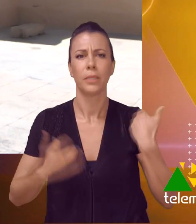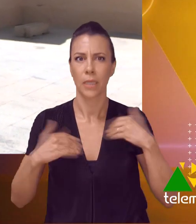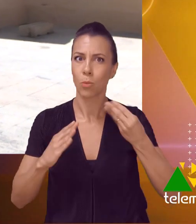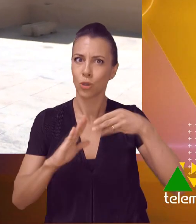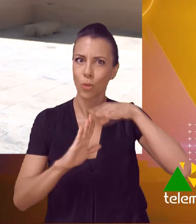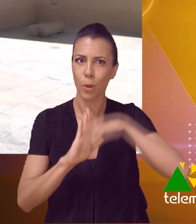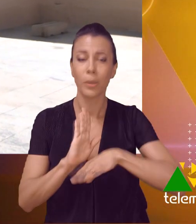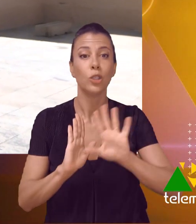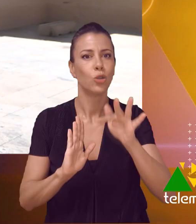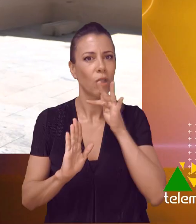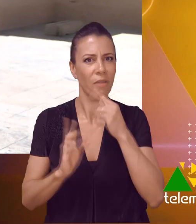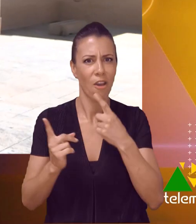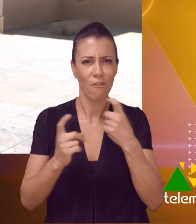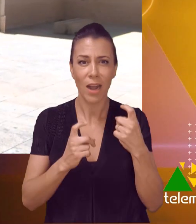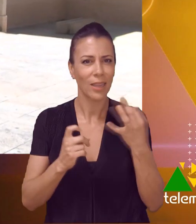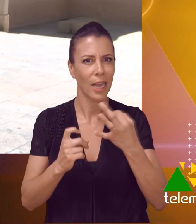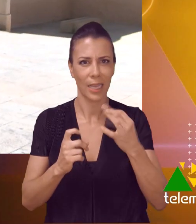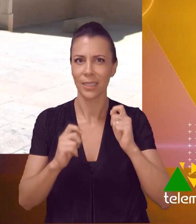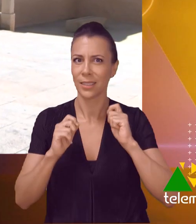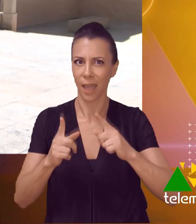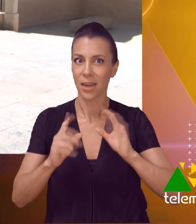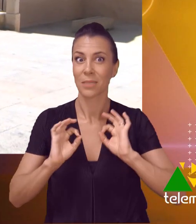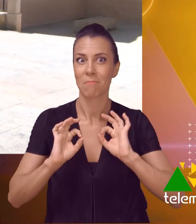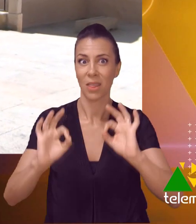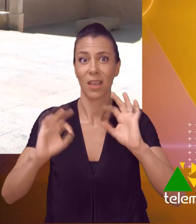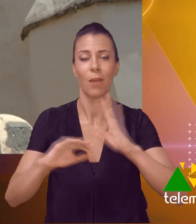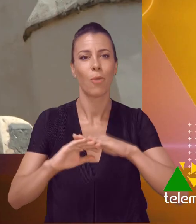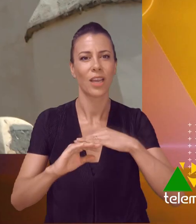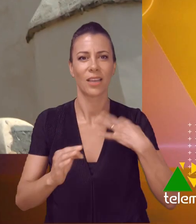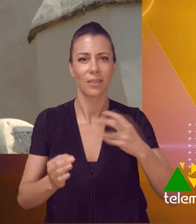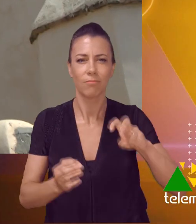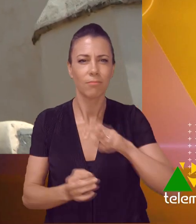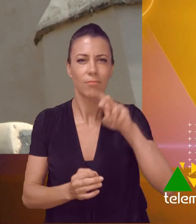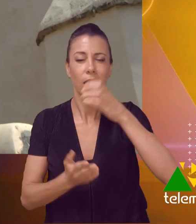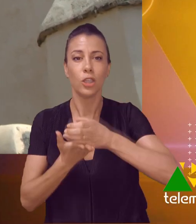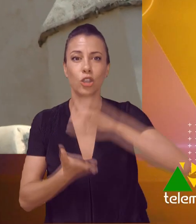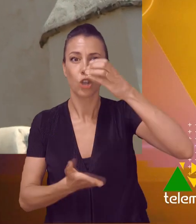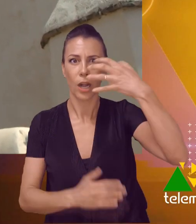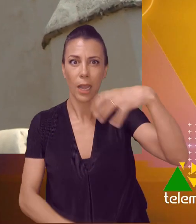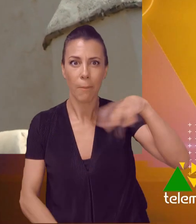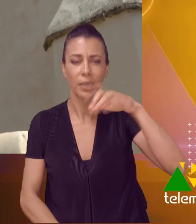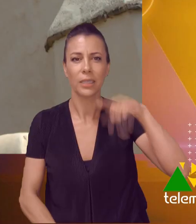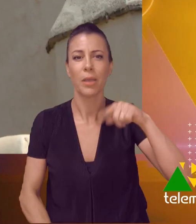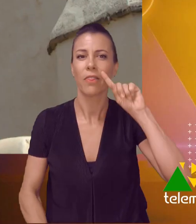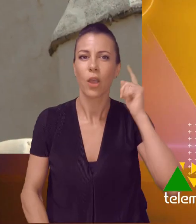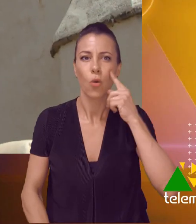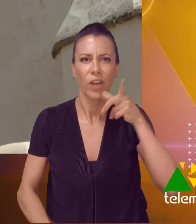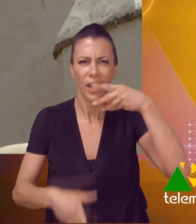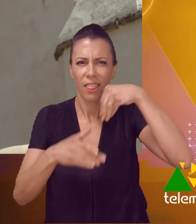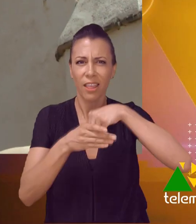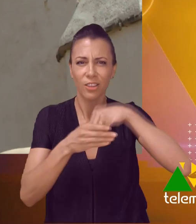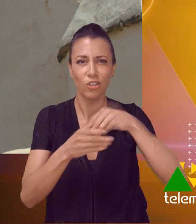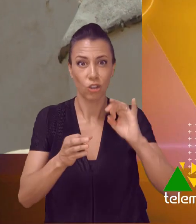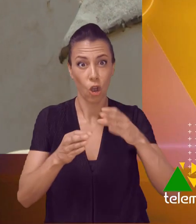todavía nos falta poner la guinda, porque tendremos que subir a la torre campanario, descubrir algunos entresijos dentro de